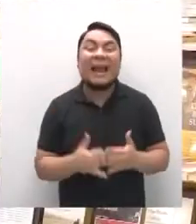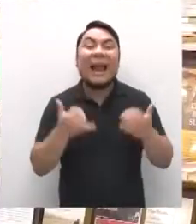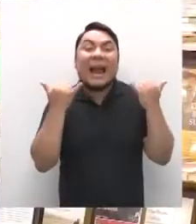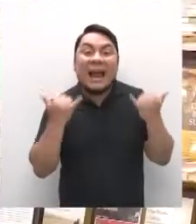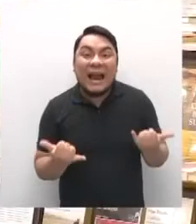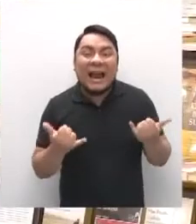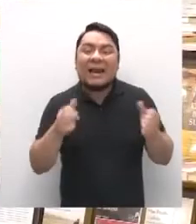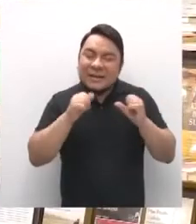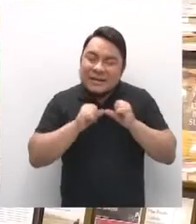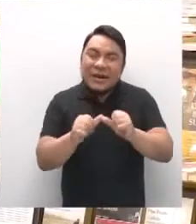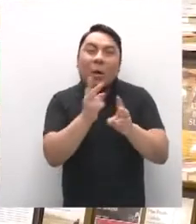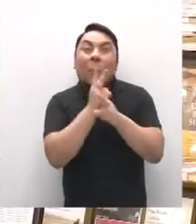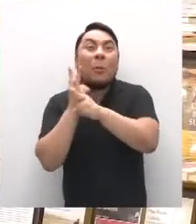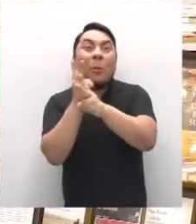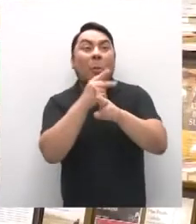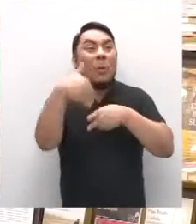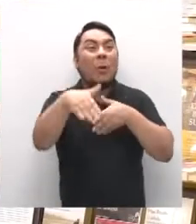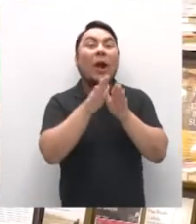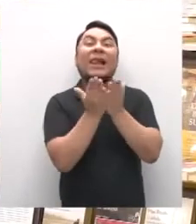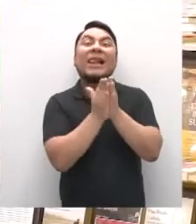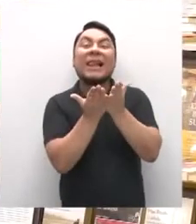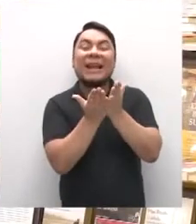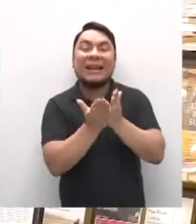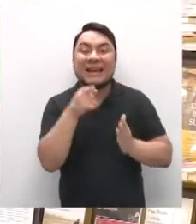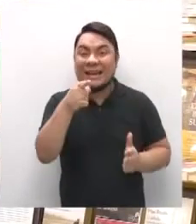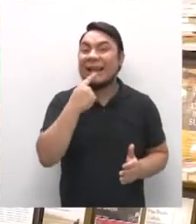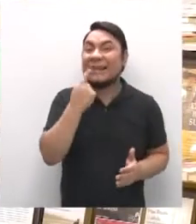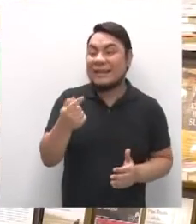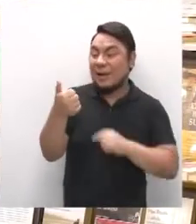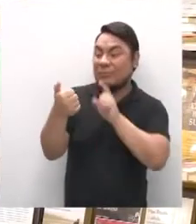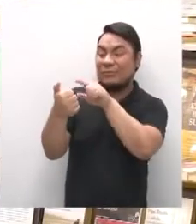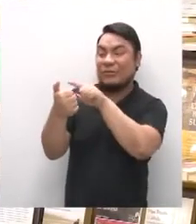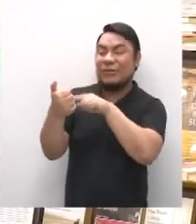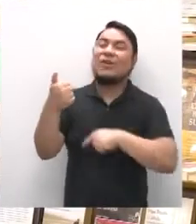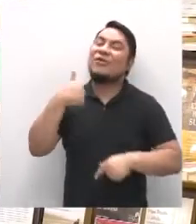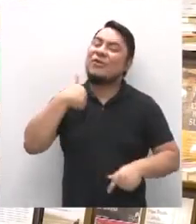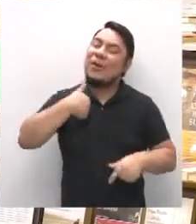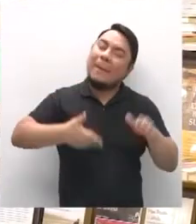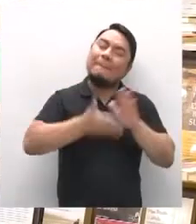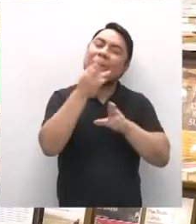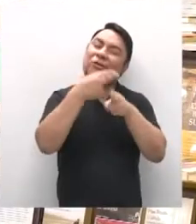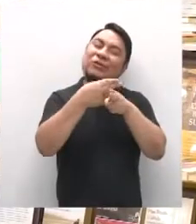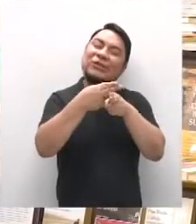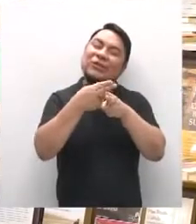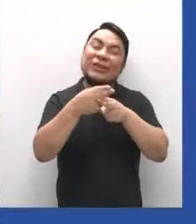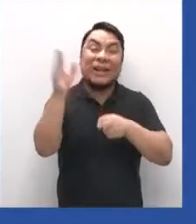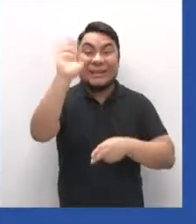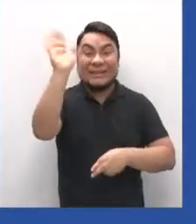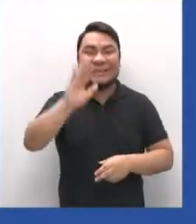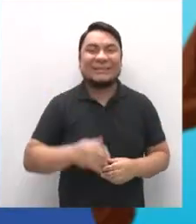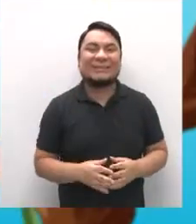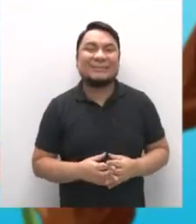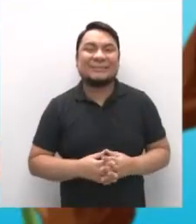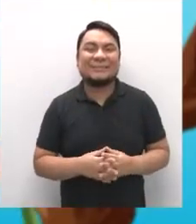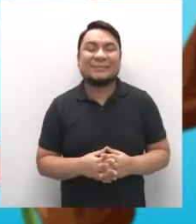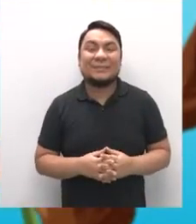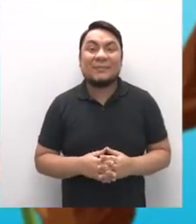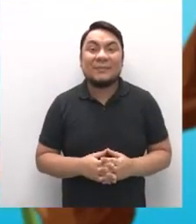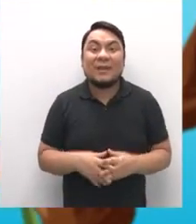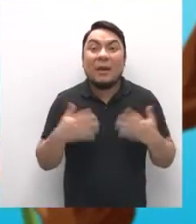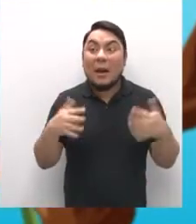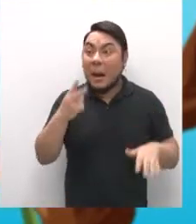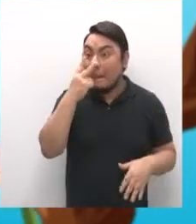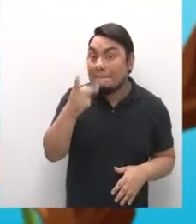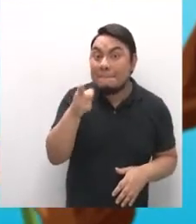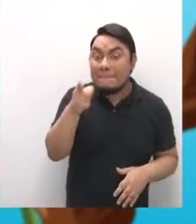Ahora seguiré cuidando estos libros. Y como dijo Pulgarcito, yo me voy un ratito. ¡Nos vemos! ¿Viste cómo